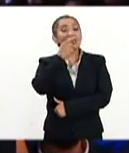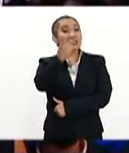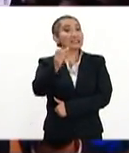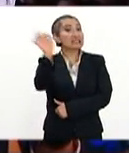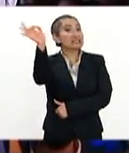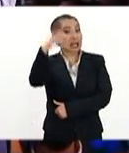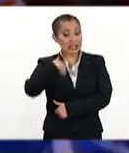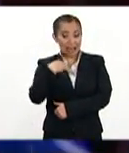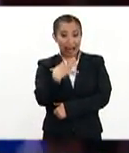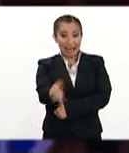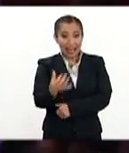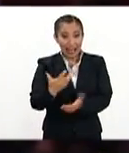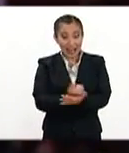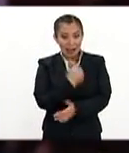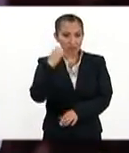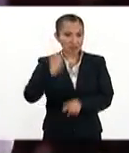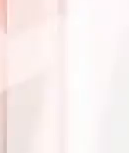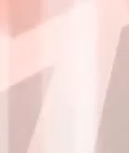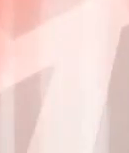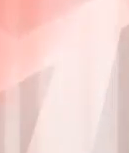al gobierno acabará con la corrupción.